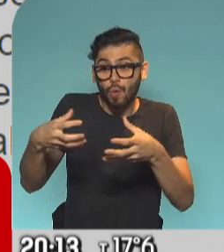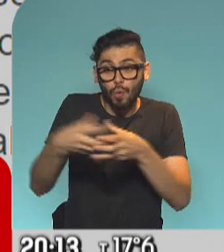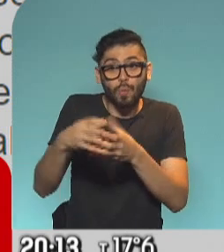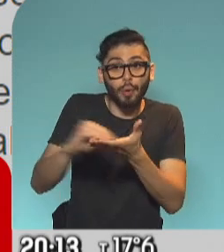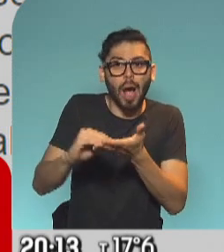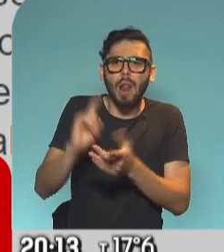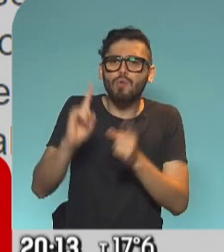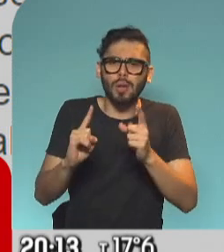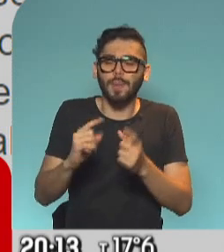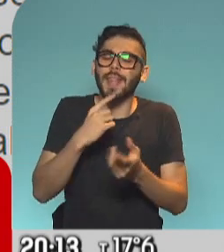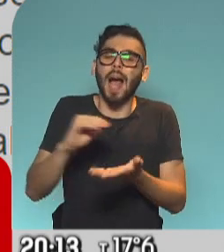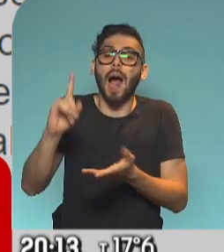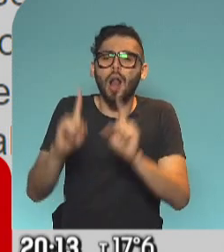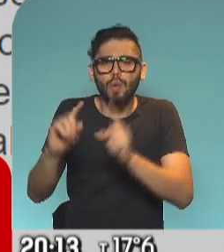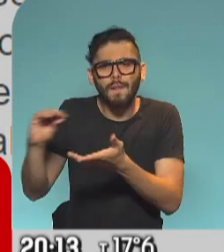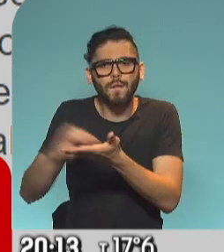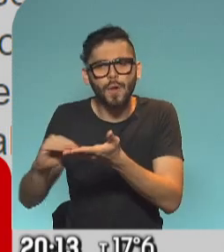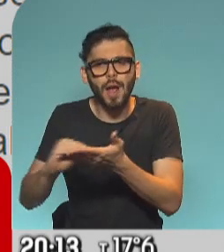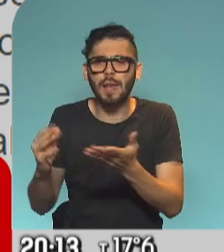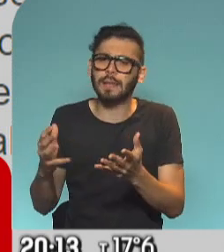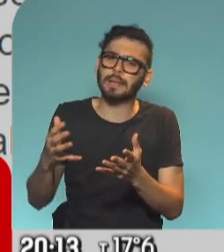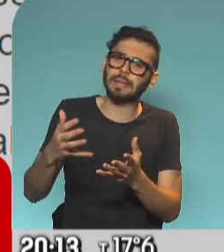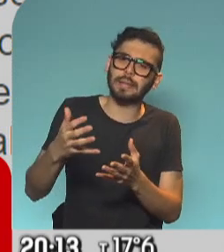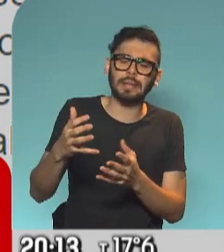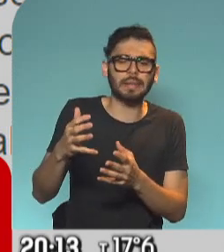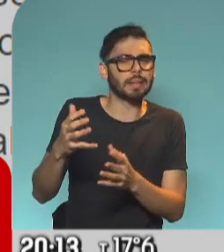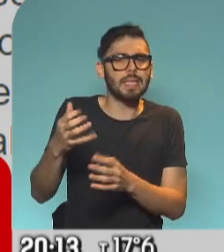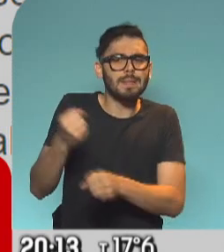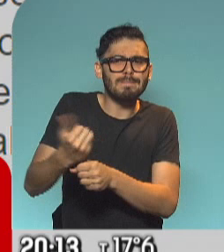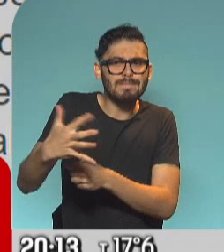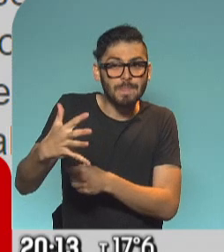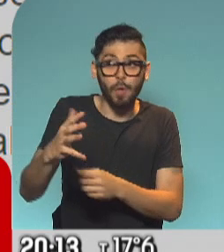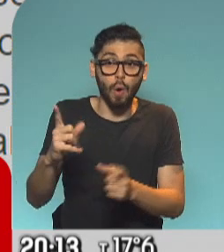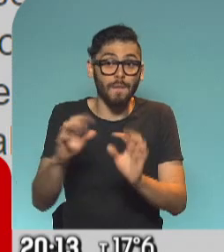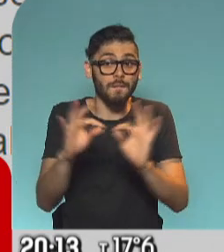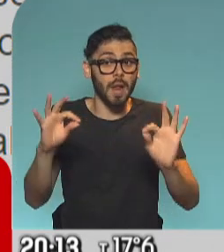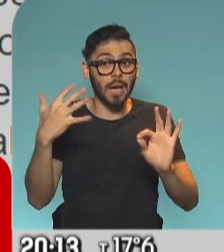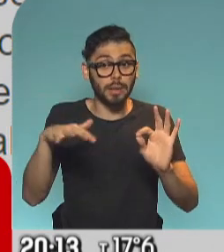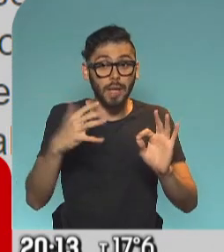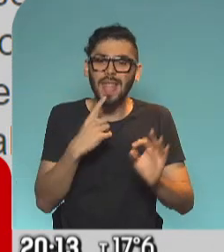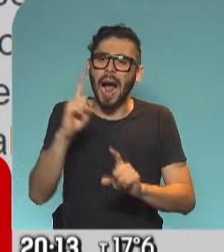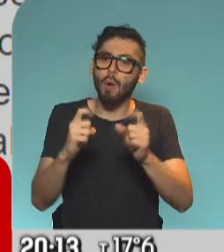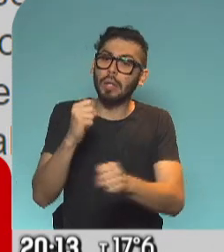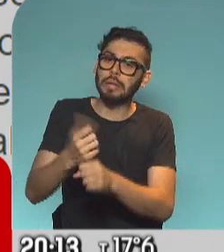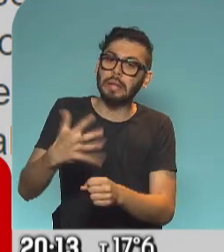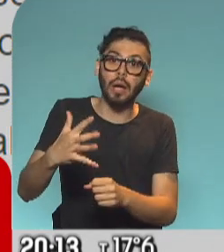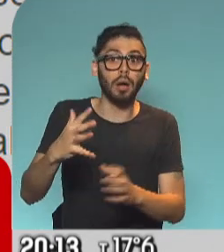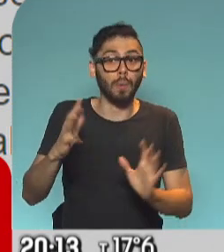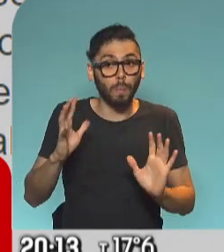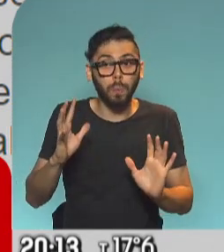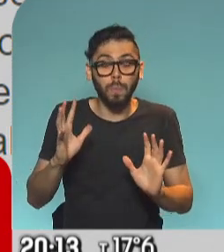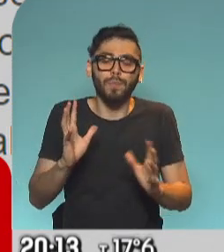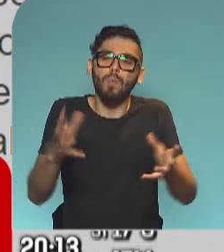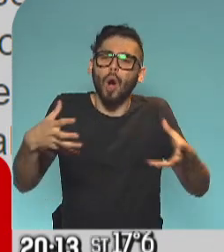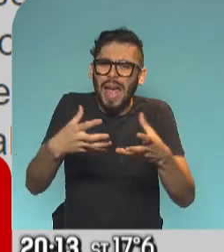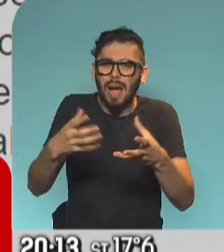claro. Podrá haber funcionarios que no funcionen. Más allá de funcionario haber... no funciona, sí, exacto. Sí. Exacto, sí. O sea, una frase fuerte, ella... por supuesto tiene algunas diferencias con el gabinete,